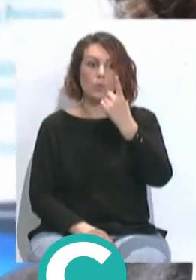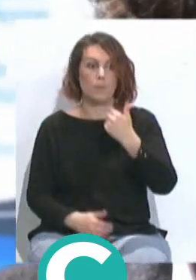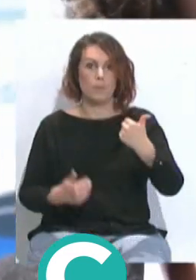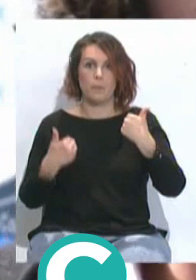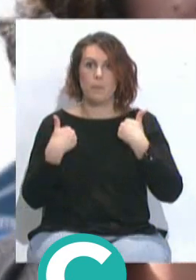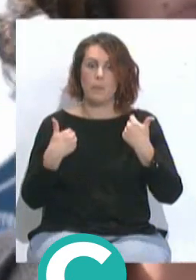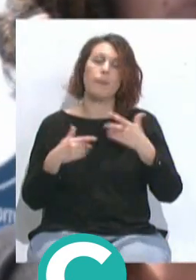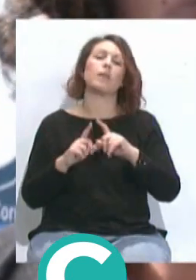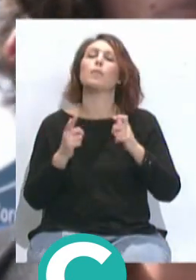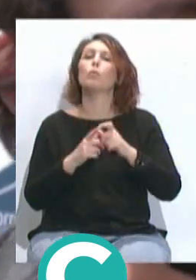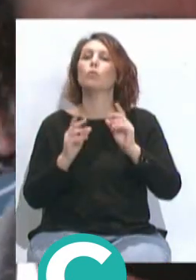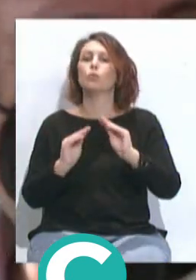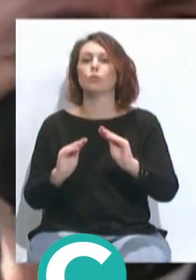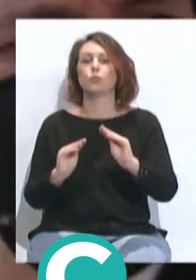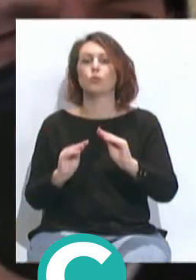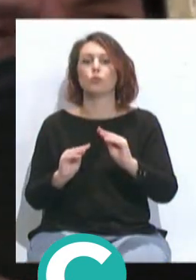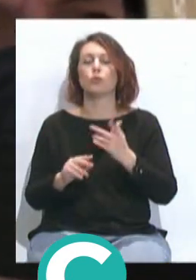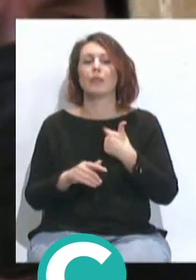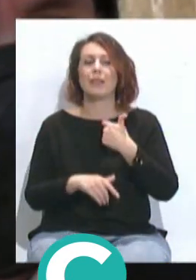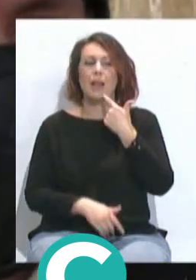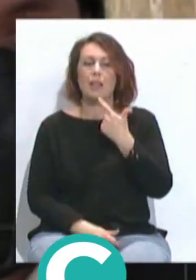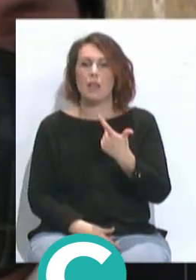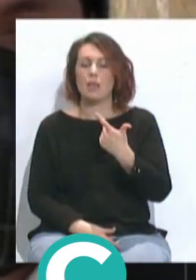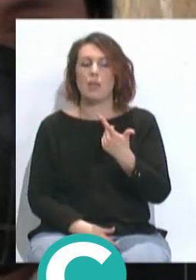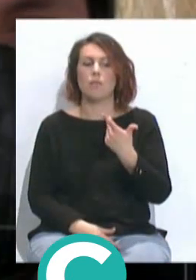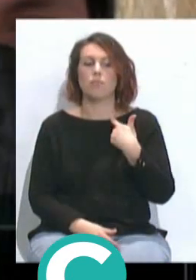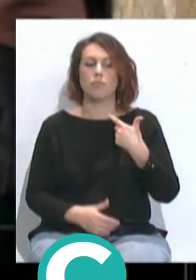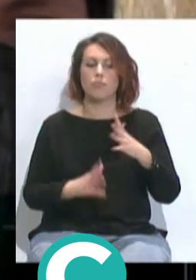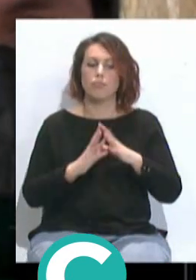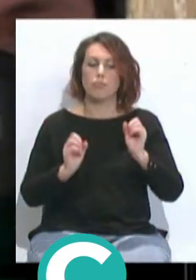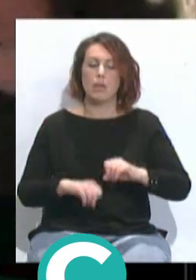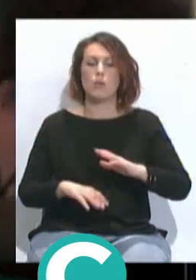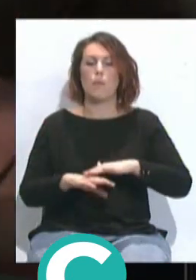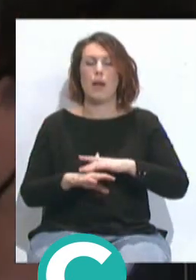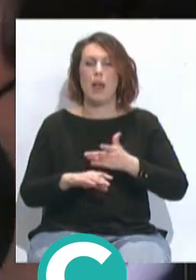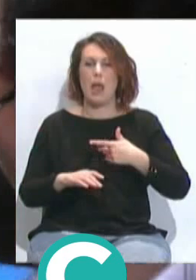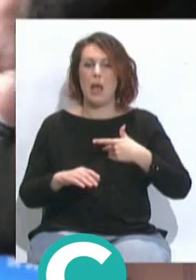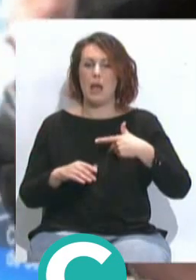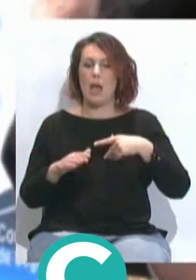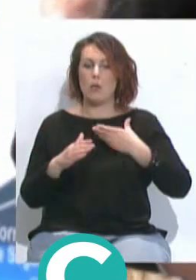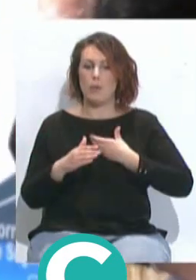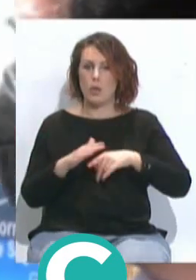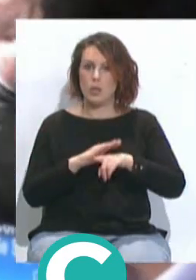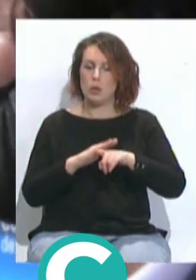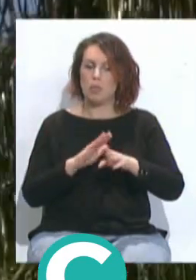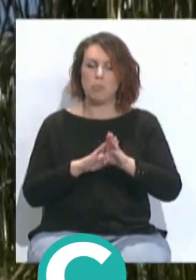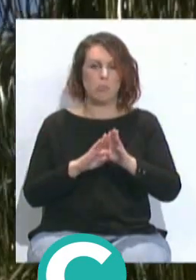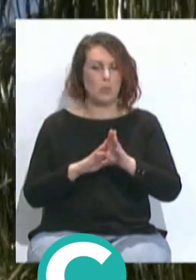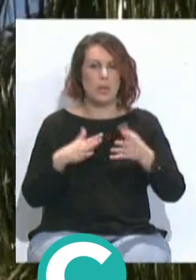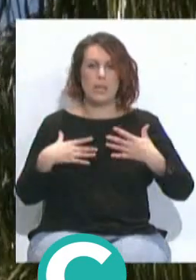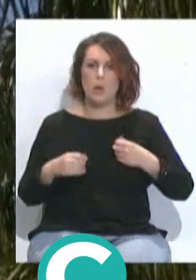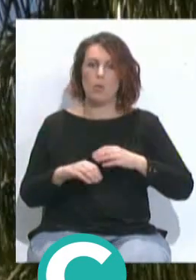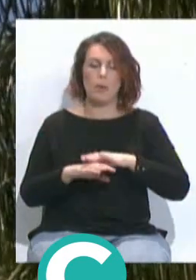responsables de su equipo de gobierno han asegurado que el pacto para la gestión del ayuntamiento se mantiene con salud para